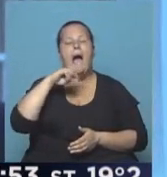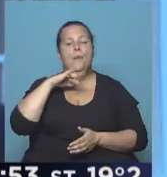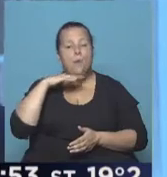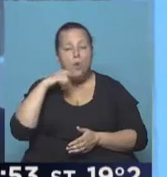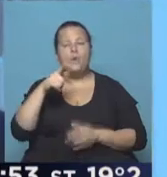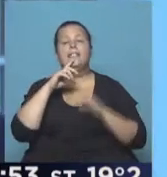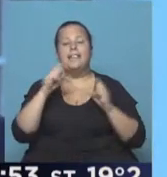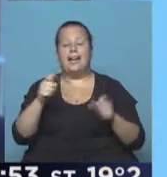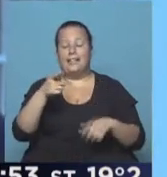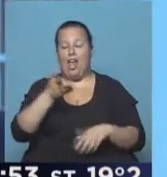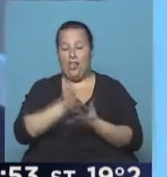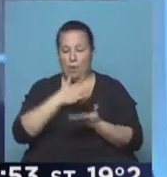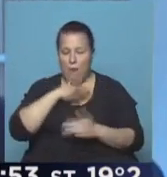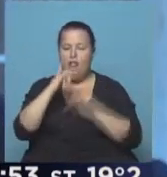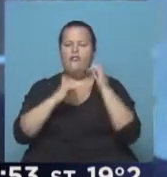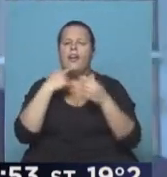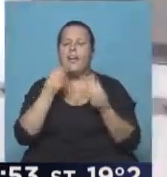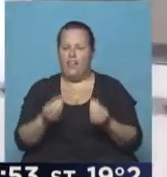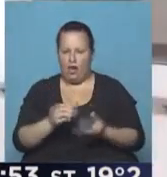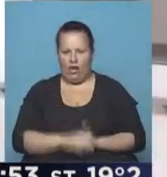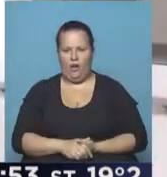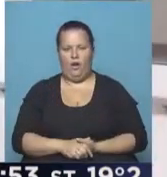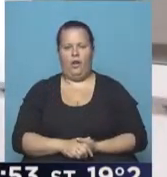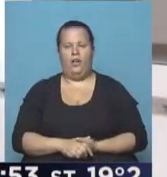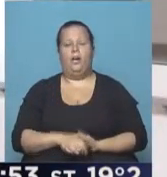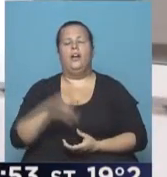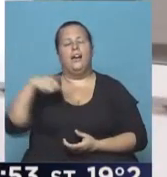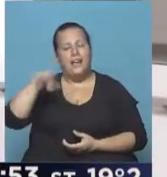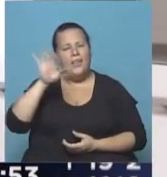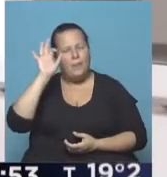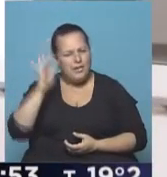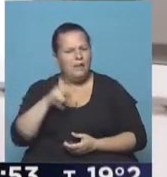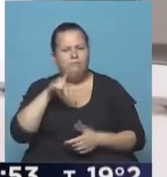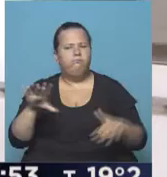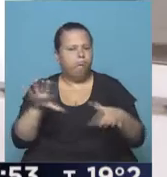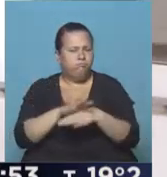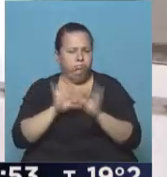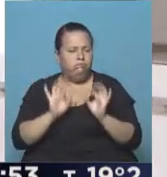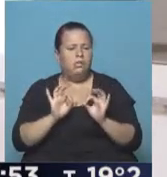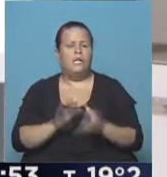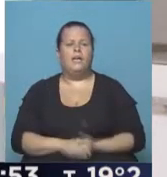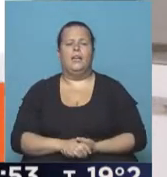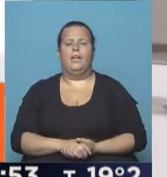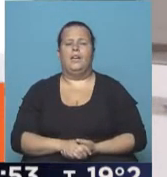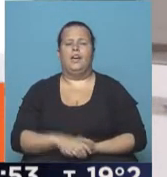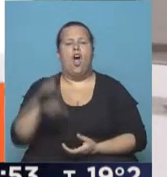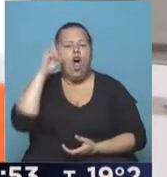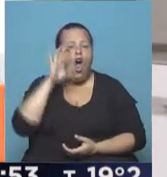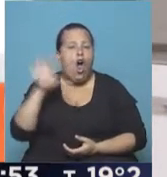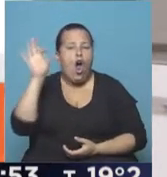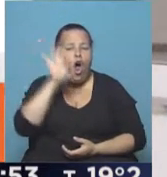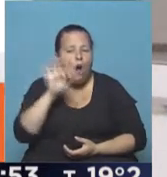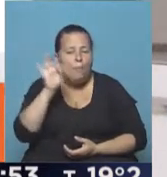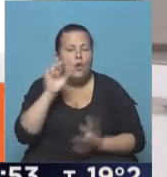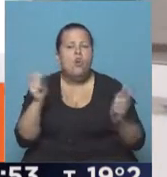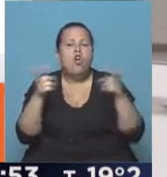se refirió a este informe. Mira lo que dijo. La población tiene que saber, esto está perfectamente delimitado, es una opinión de